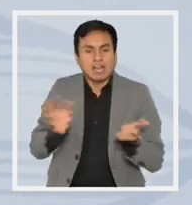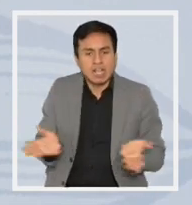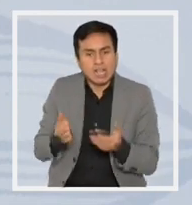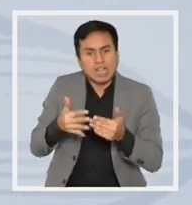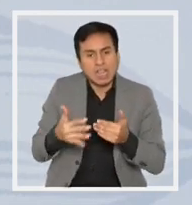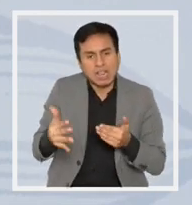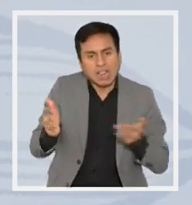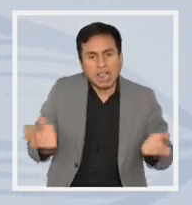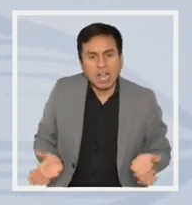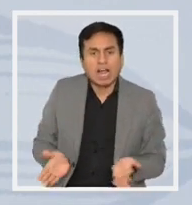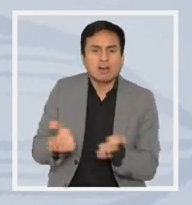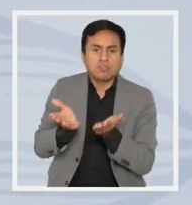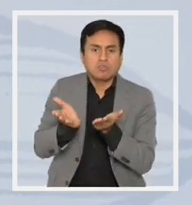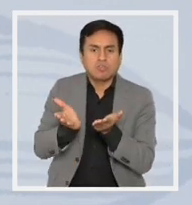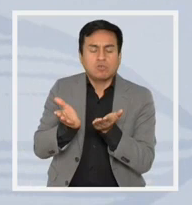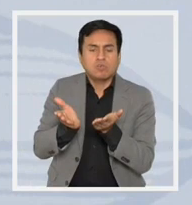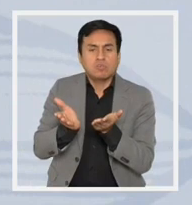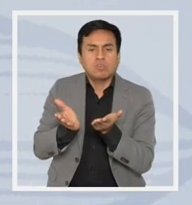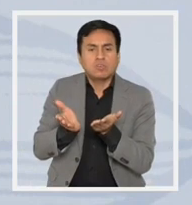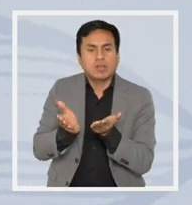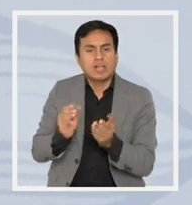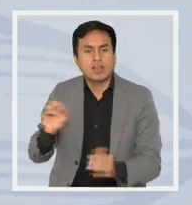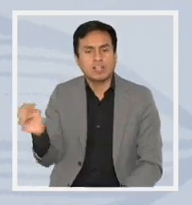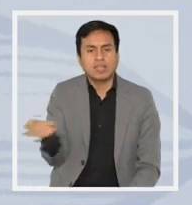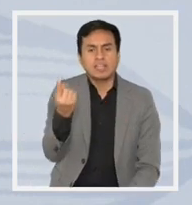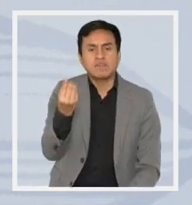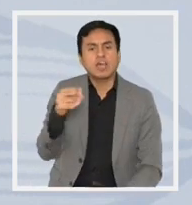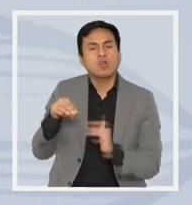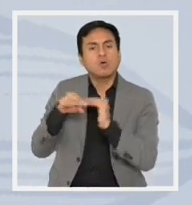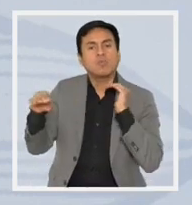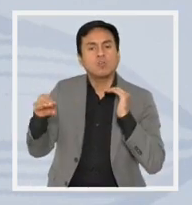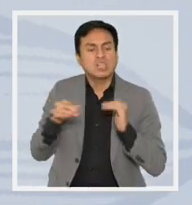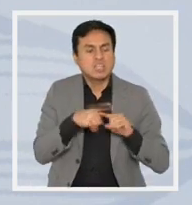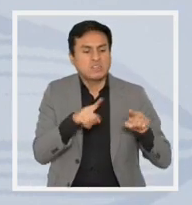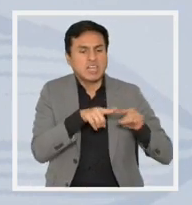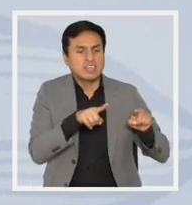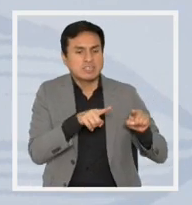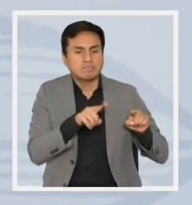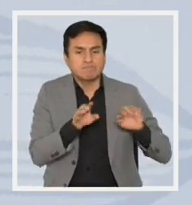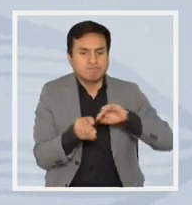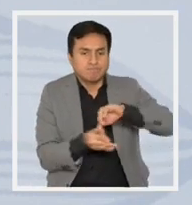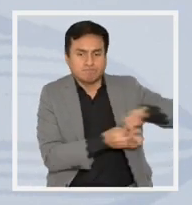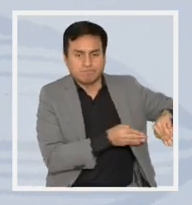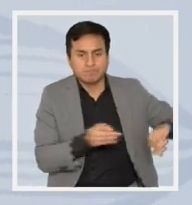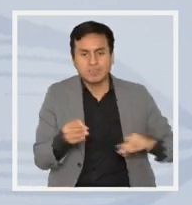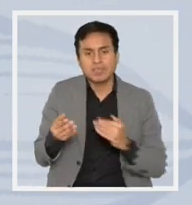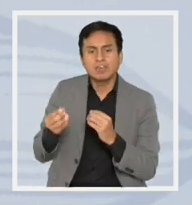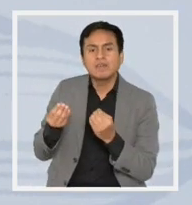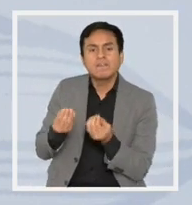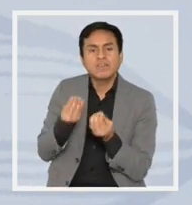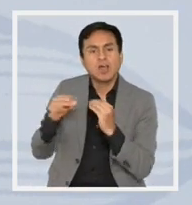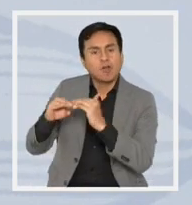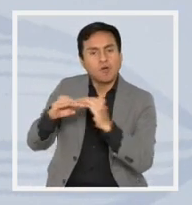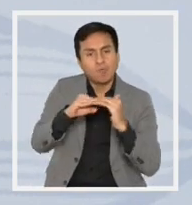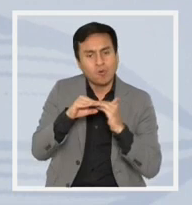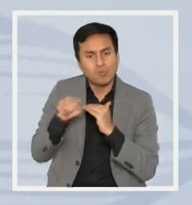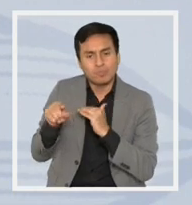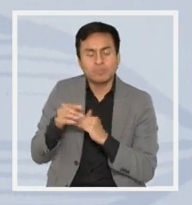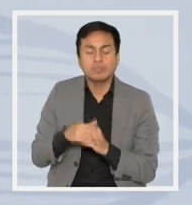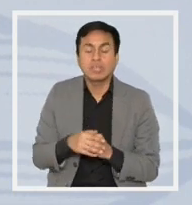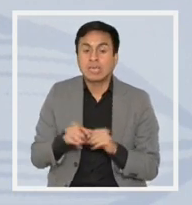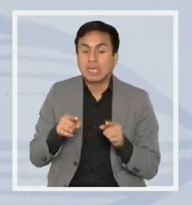aliento, poniendo por delante el bien común por sobre nuestras diferencias. Y ese peso,